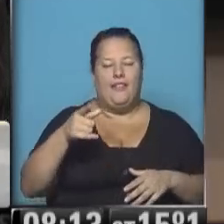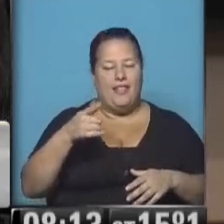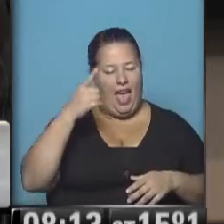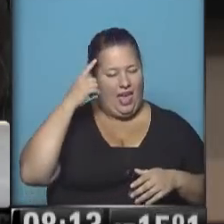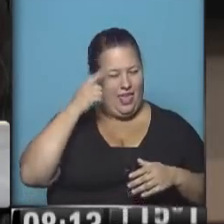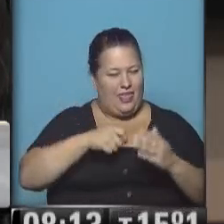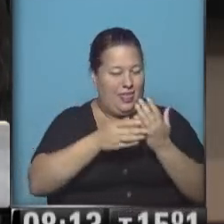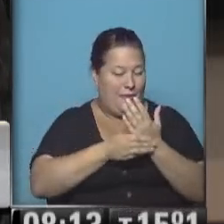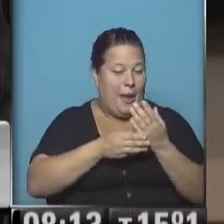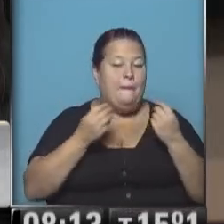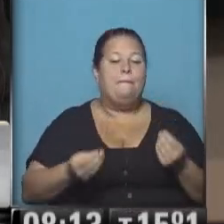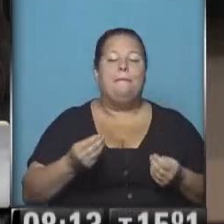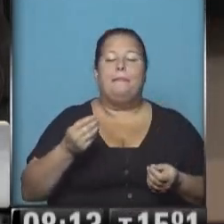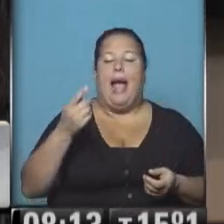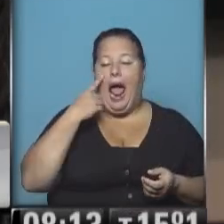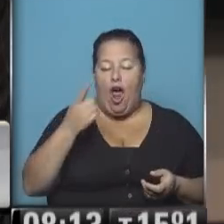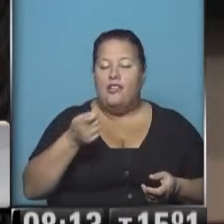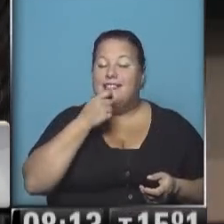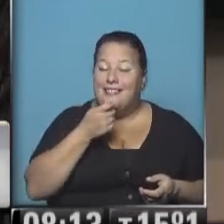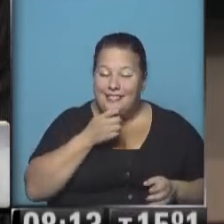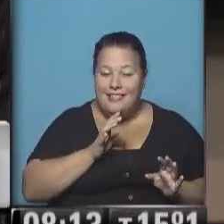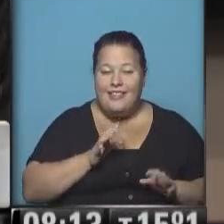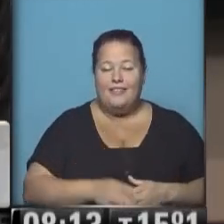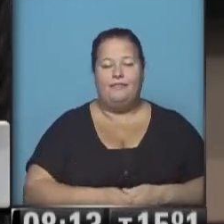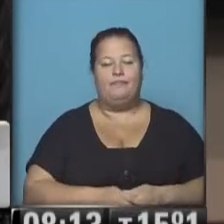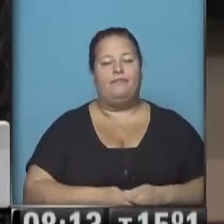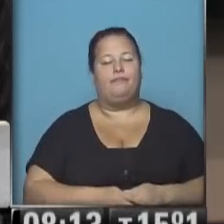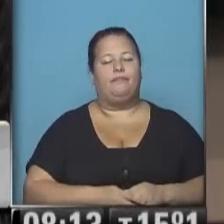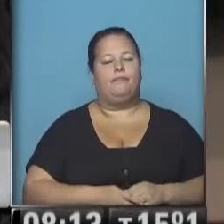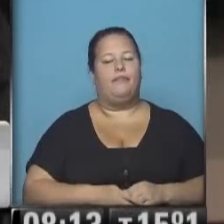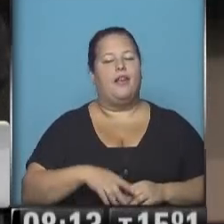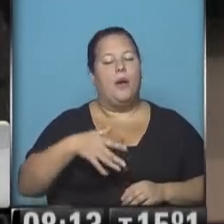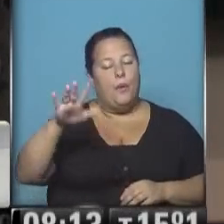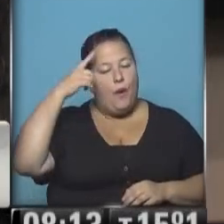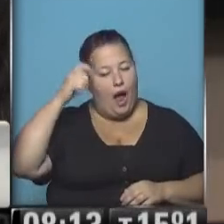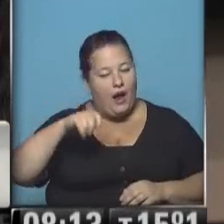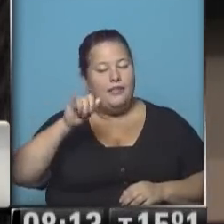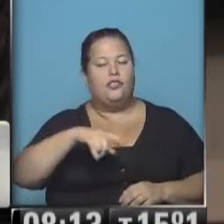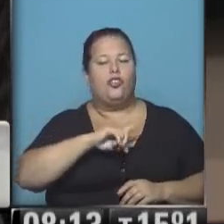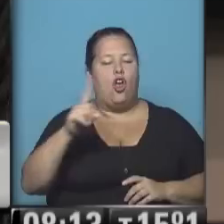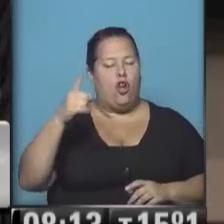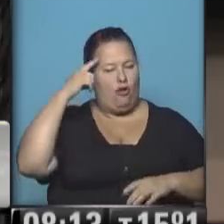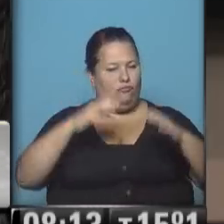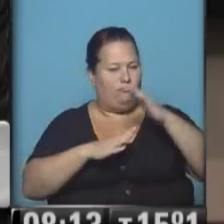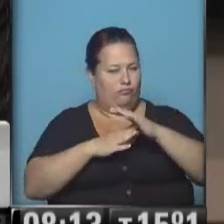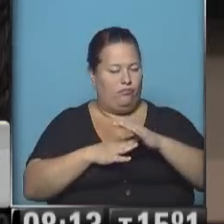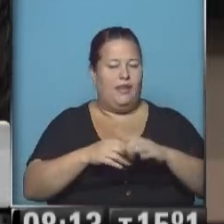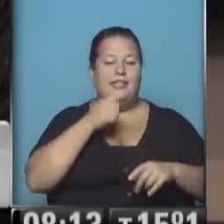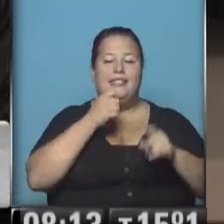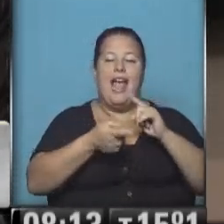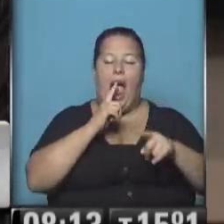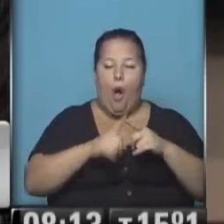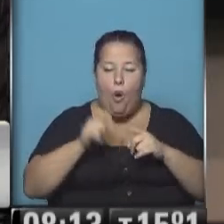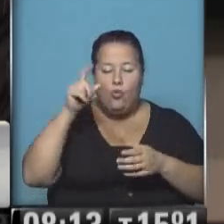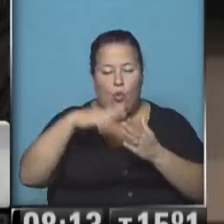ministro para conocer si En definitiva va a la corte o no va a la Corte Suprema de Justicia si los acuerdos los